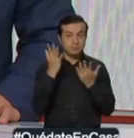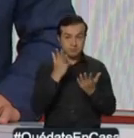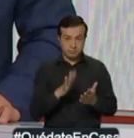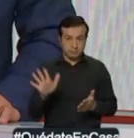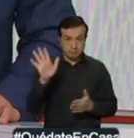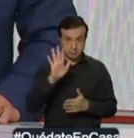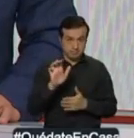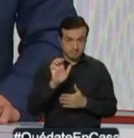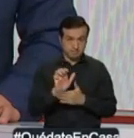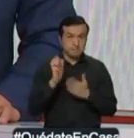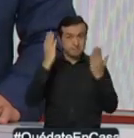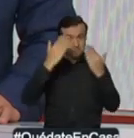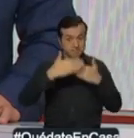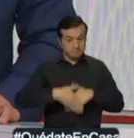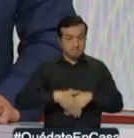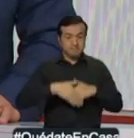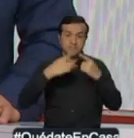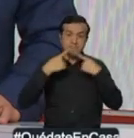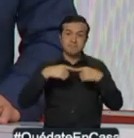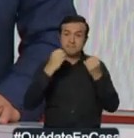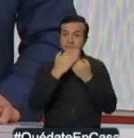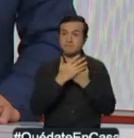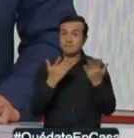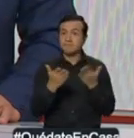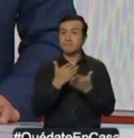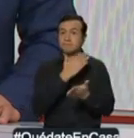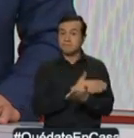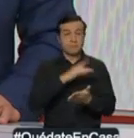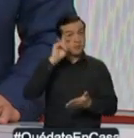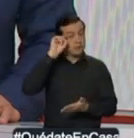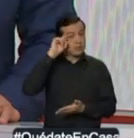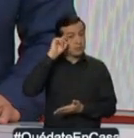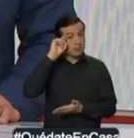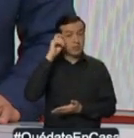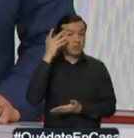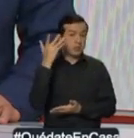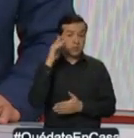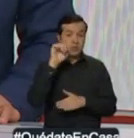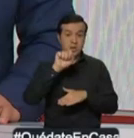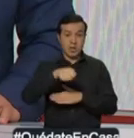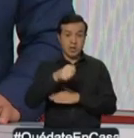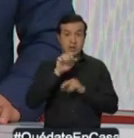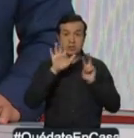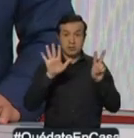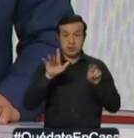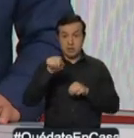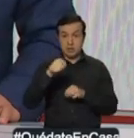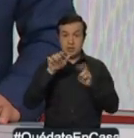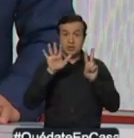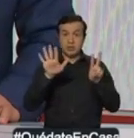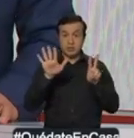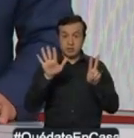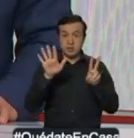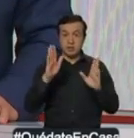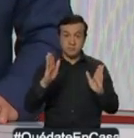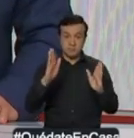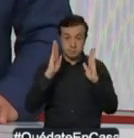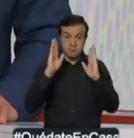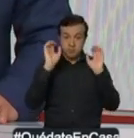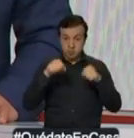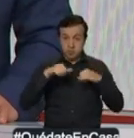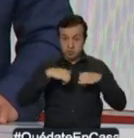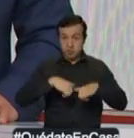país estamos cerrando esta cadena nacional antes recordarles que a través de la señal de ecuador tv canal 7 retransmitiremos